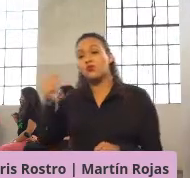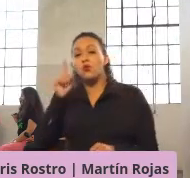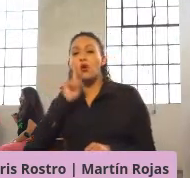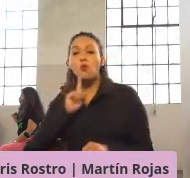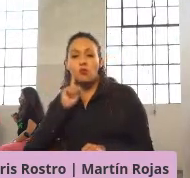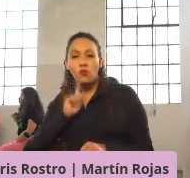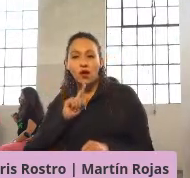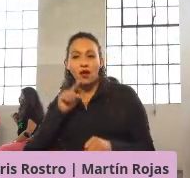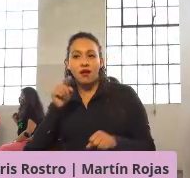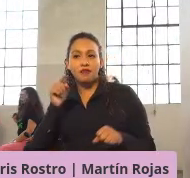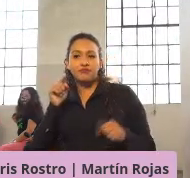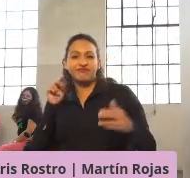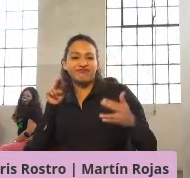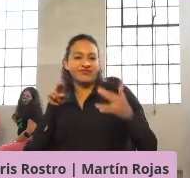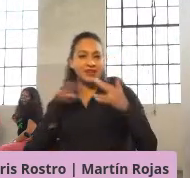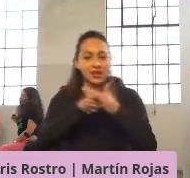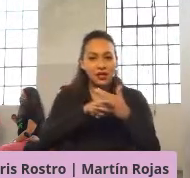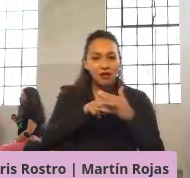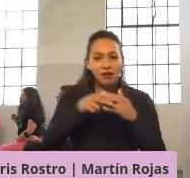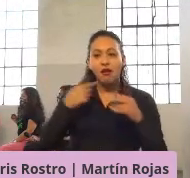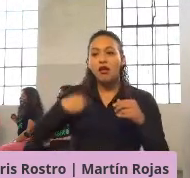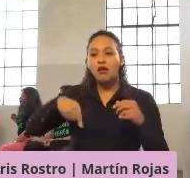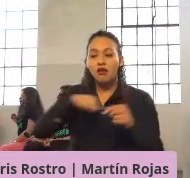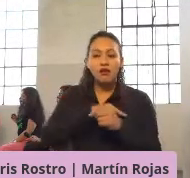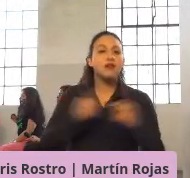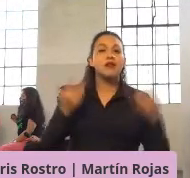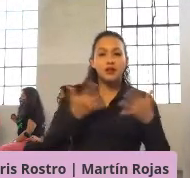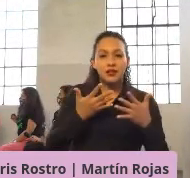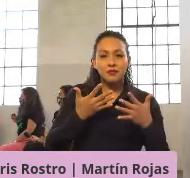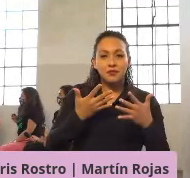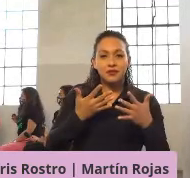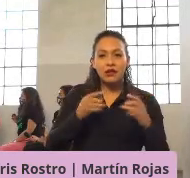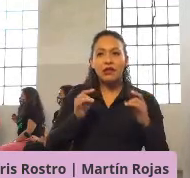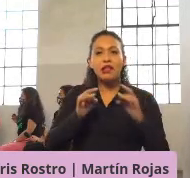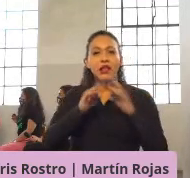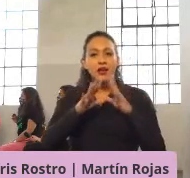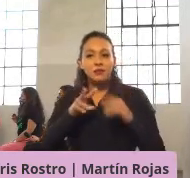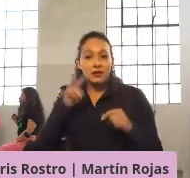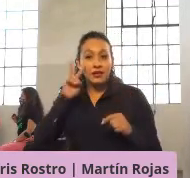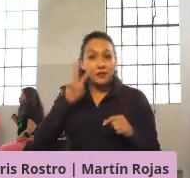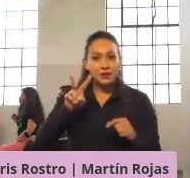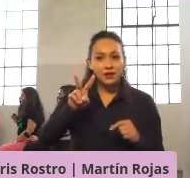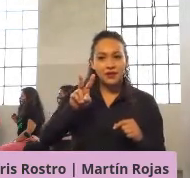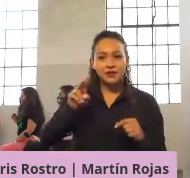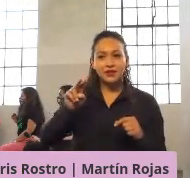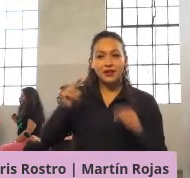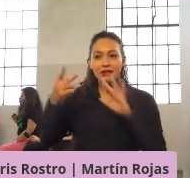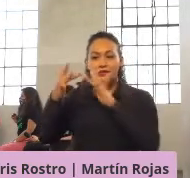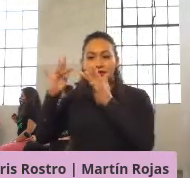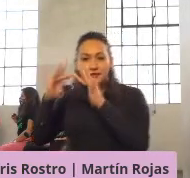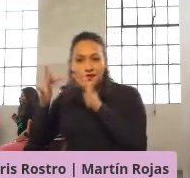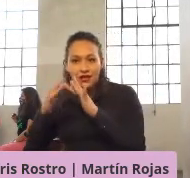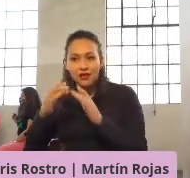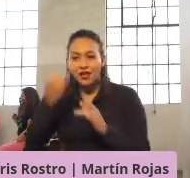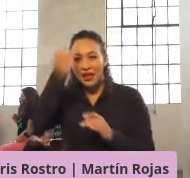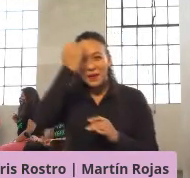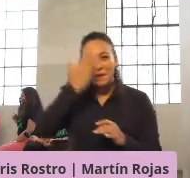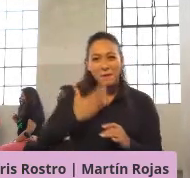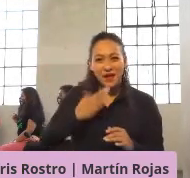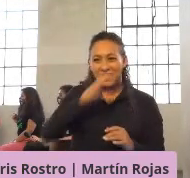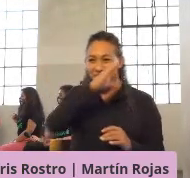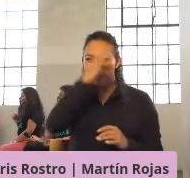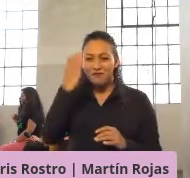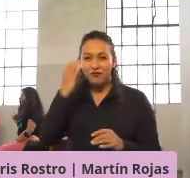Jessica, feminicidio, te salen fotos de su feminicida, te salen detalles de lo que le hicieron, te sale en